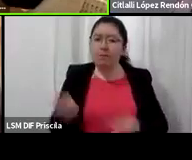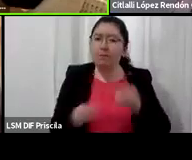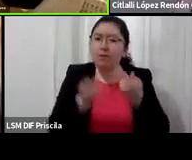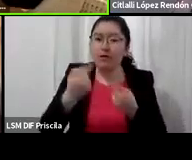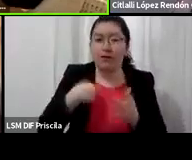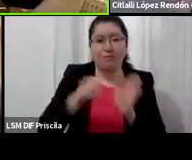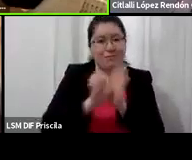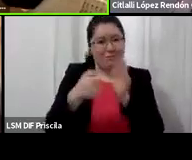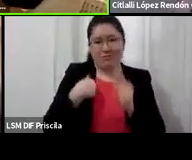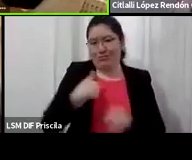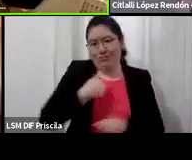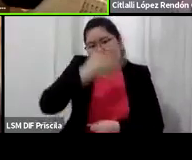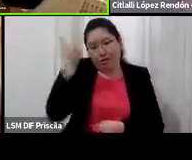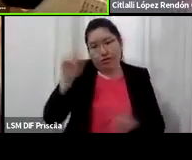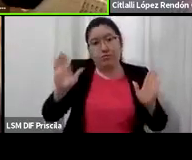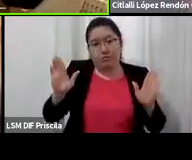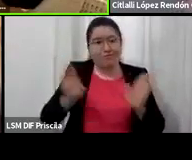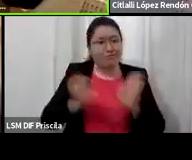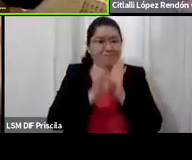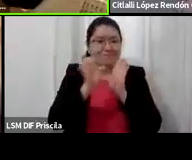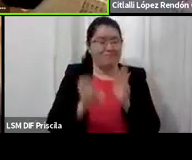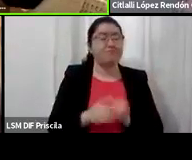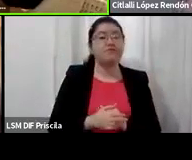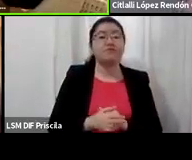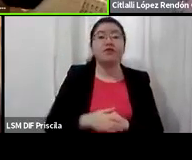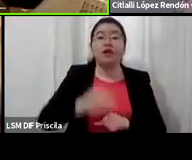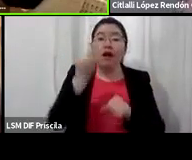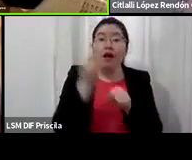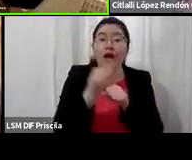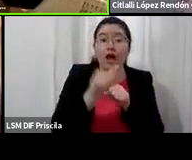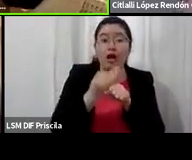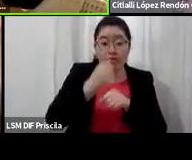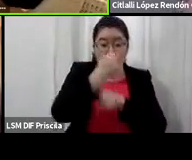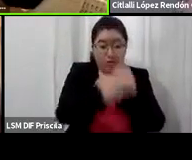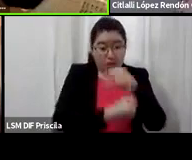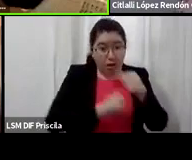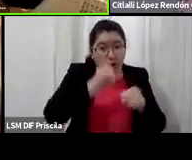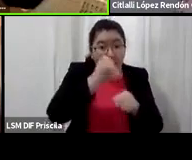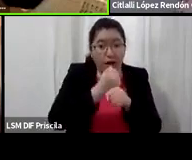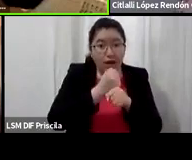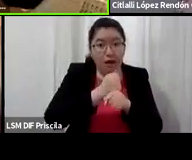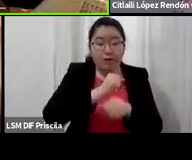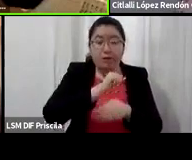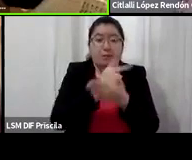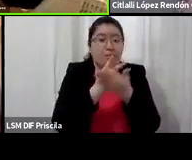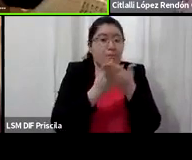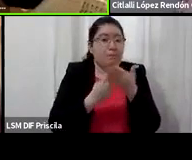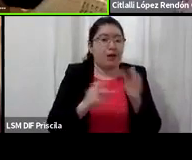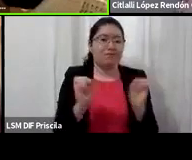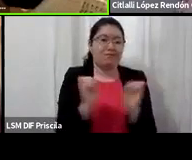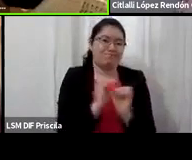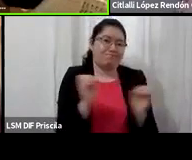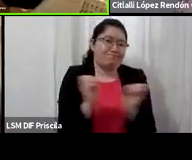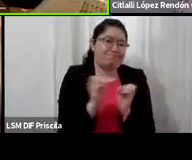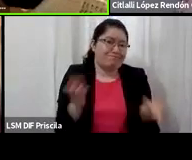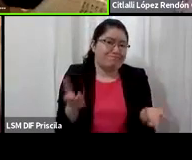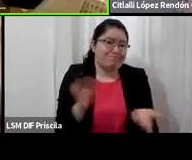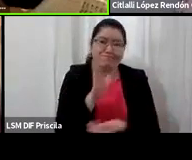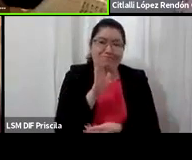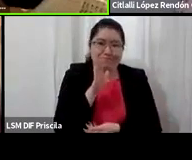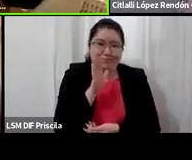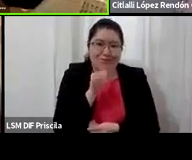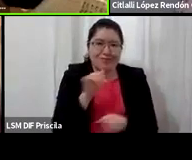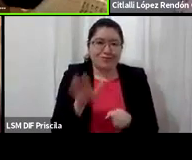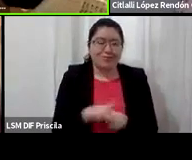ejemplo, este año, con todo lo de la pandemia, pues nuestro programa ya no está presencialmente en las escuelas,